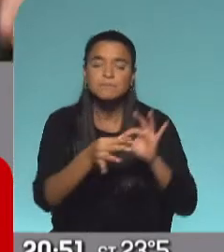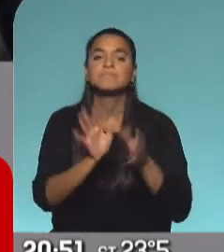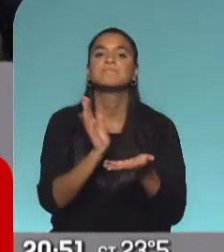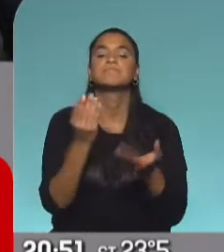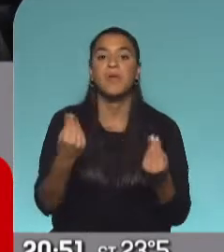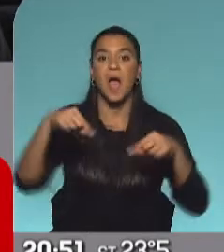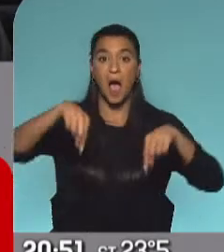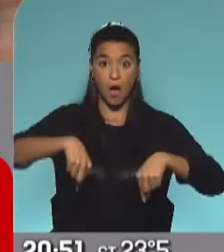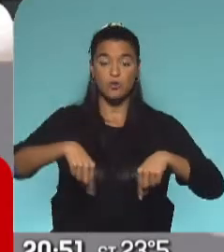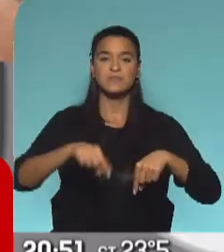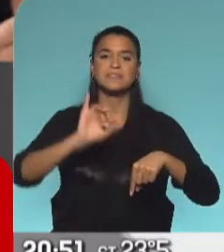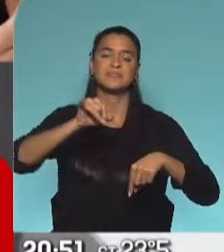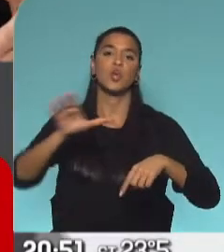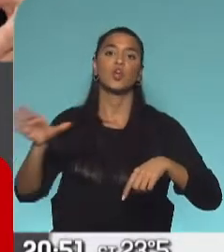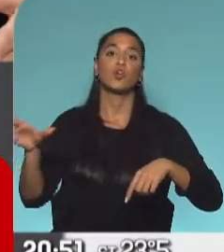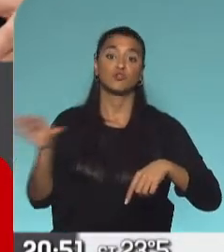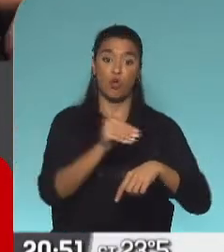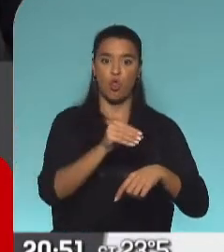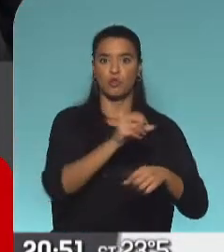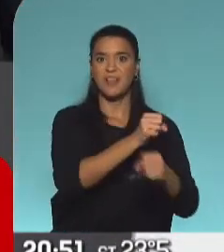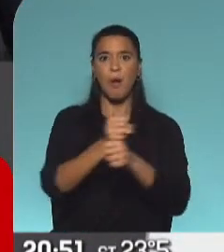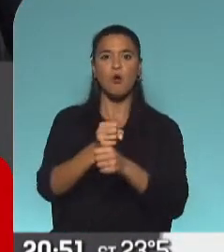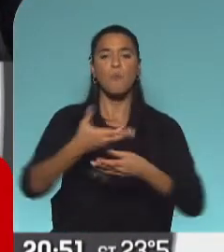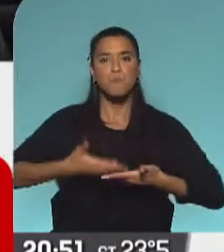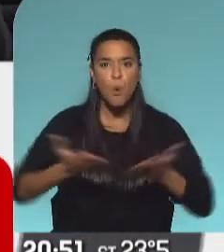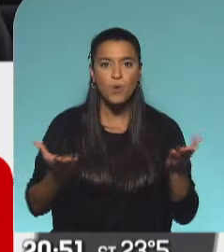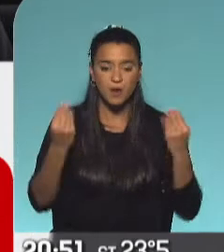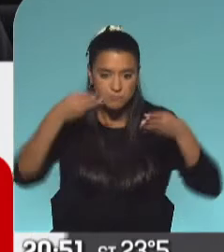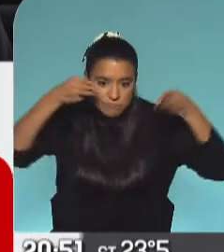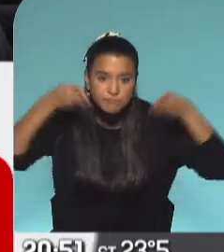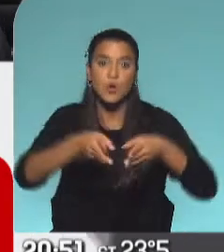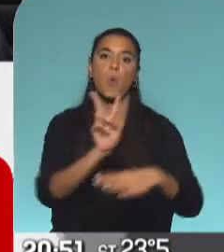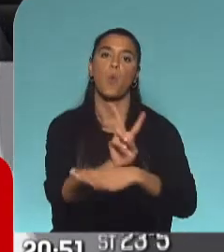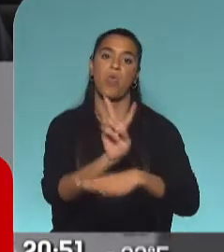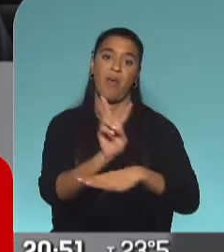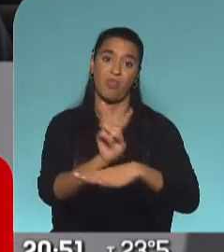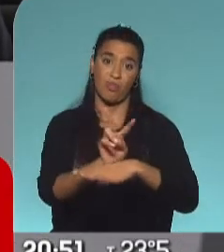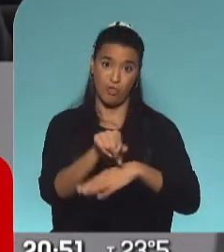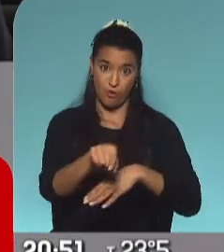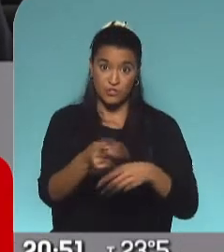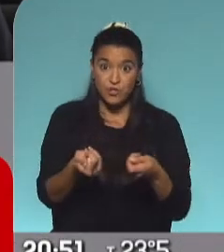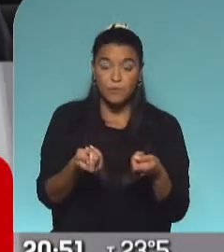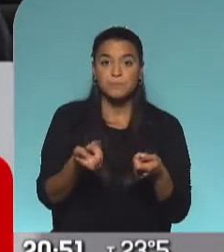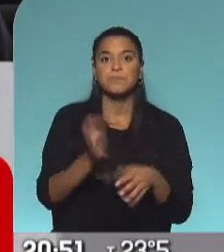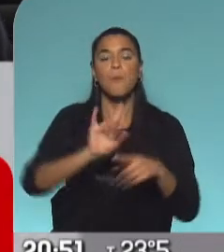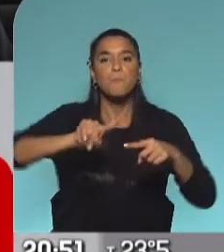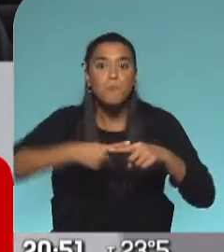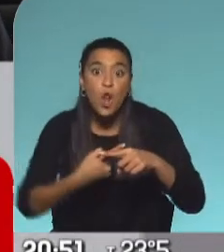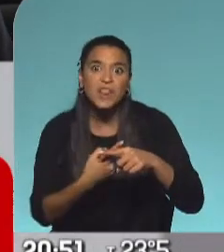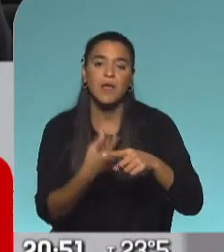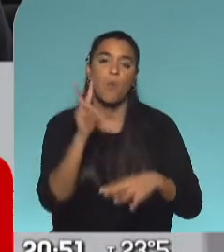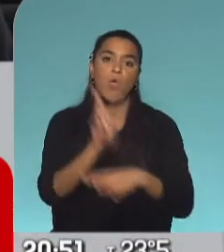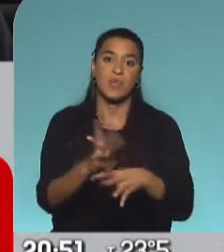incorporar, ahora sí, a toda la gestión pública una ética del cuidado. Esa ética del cuidado reflejó políticas de cuidado de la